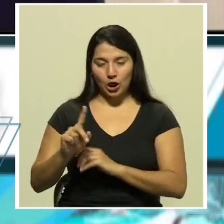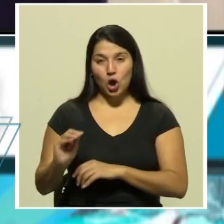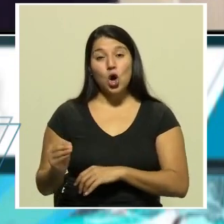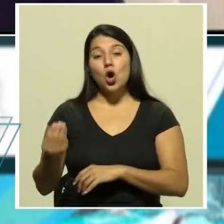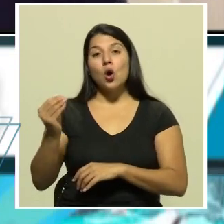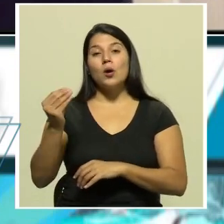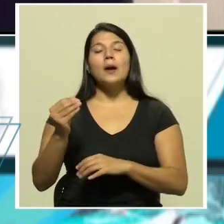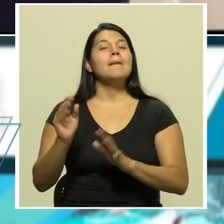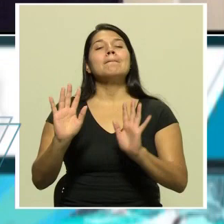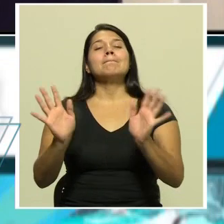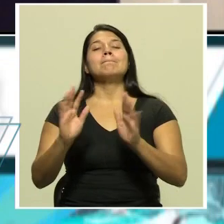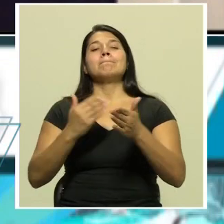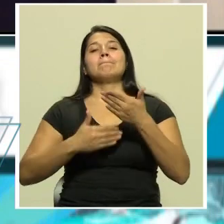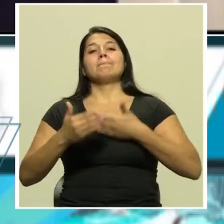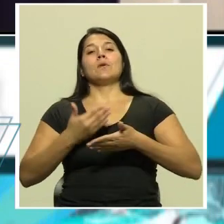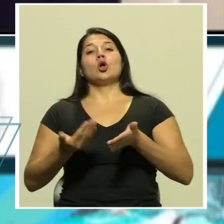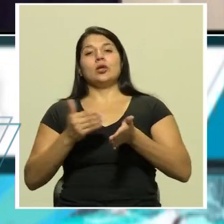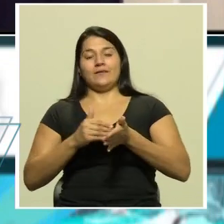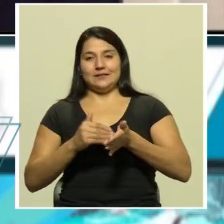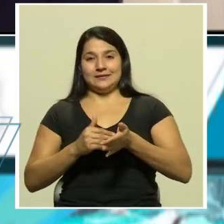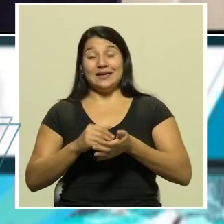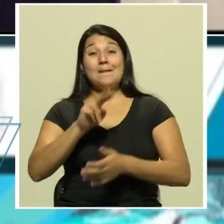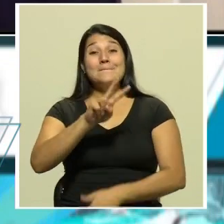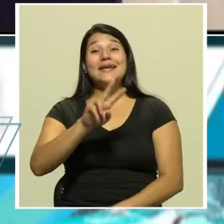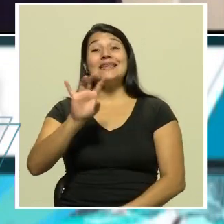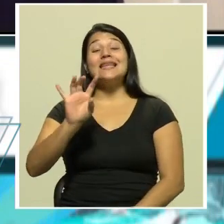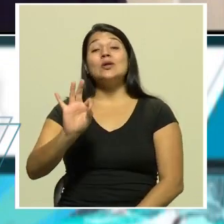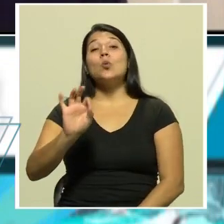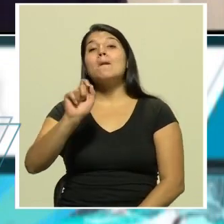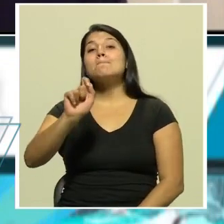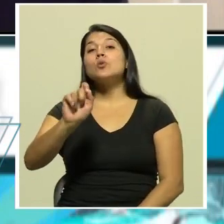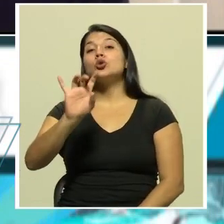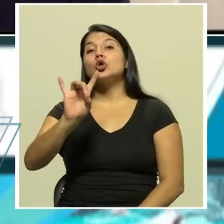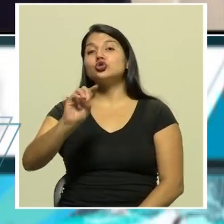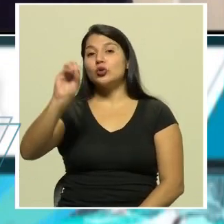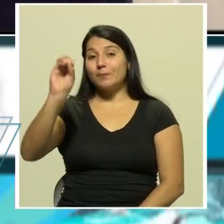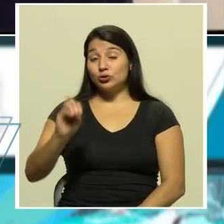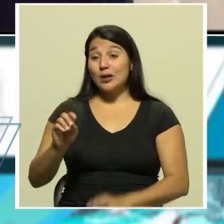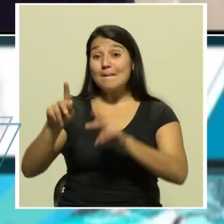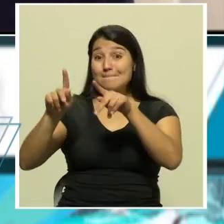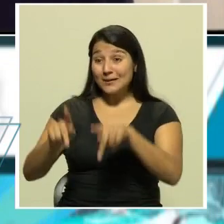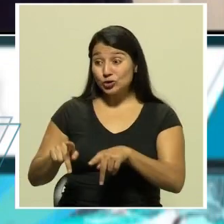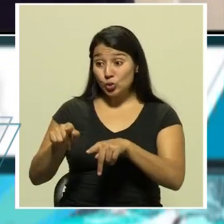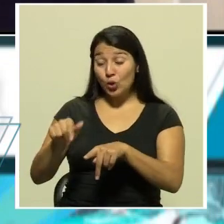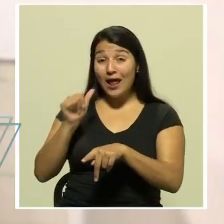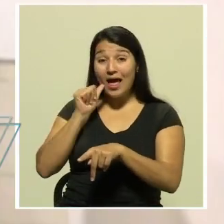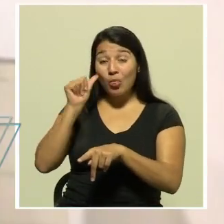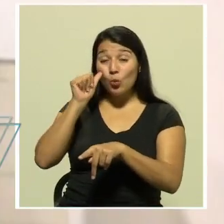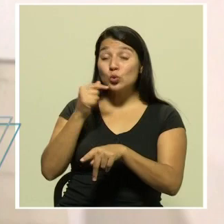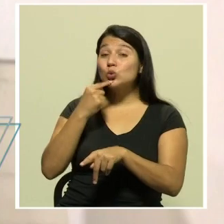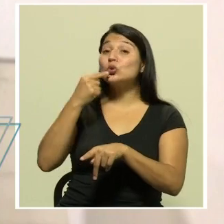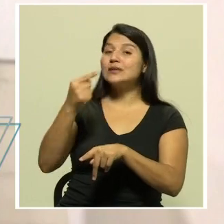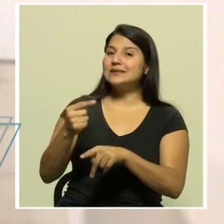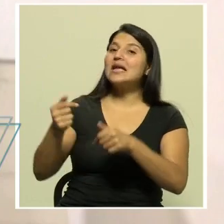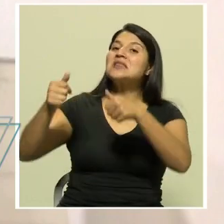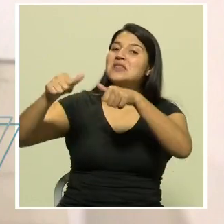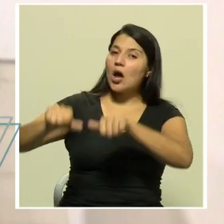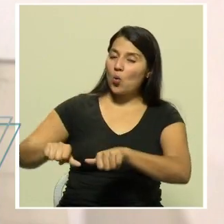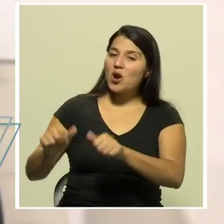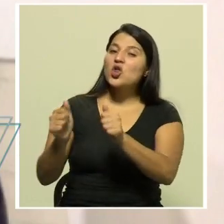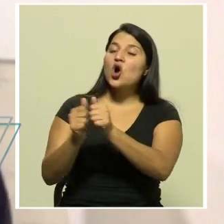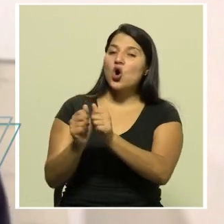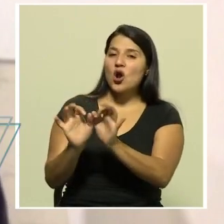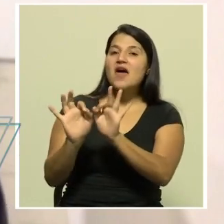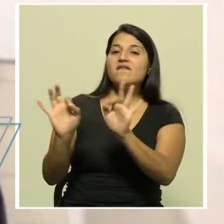más bien, voy a devolverme un poquito. El 29.8% de las personas no jóvenes nos dicen que están de acuerdo con la frase,